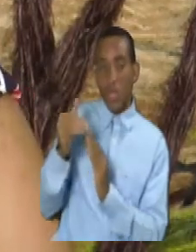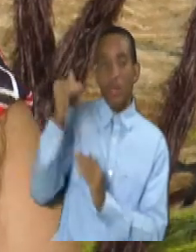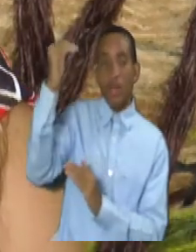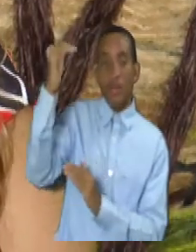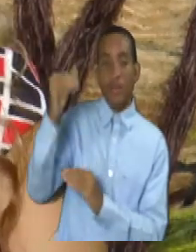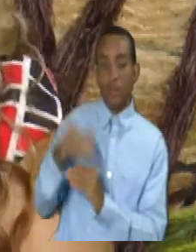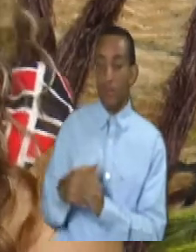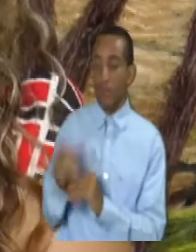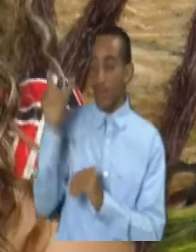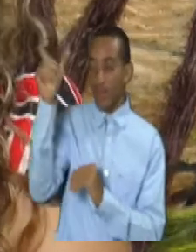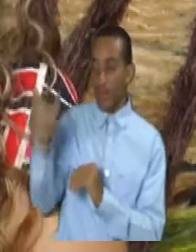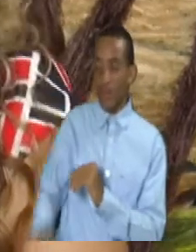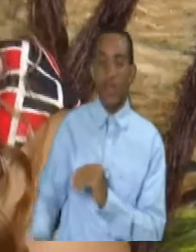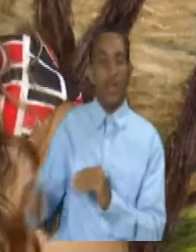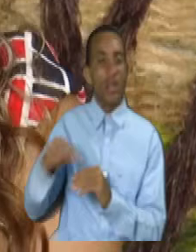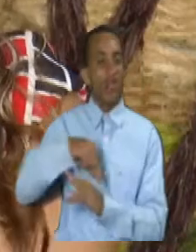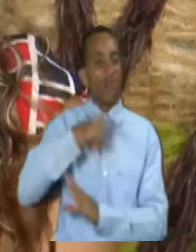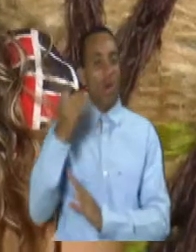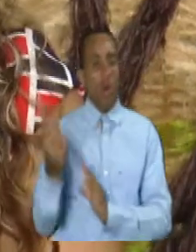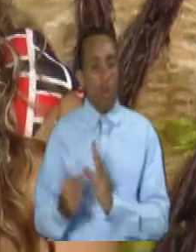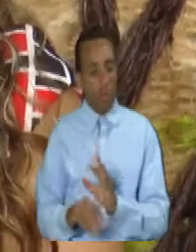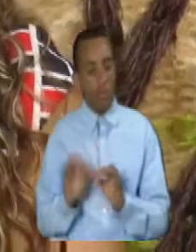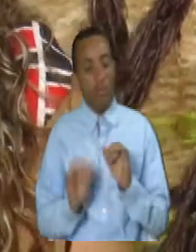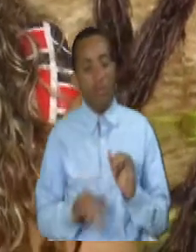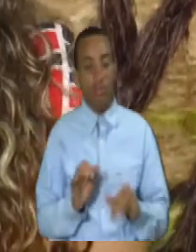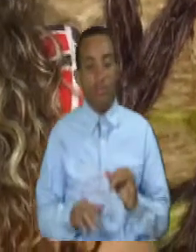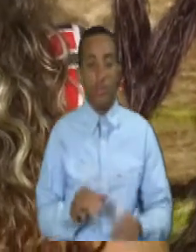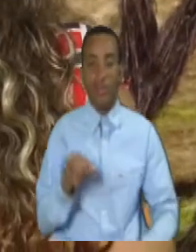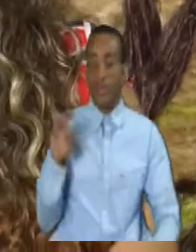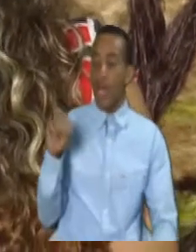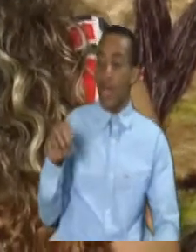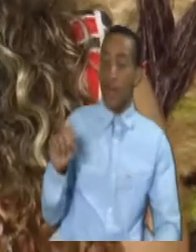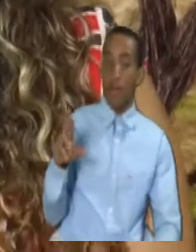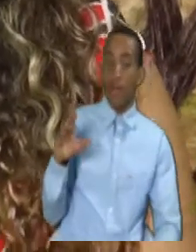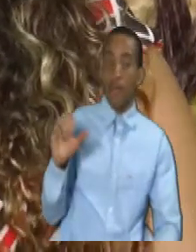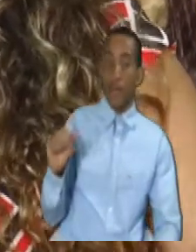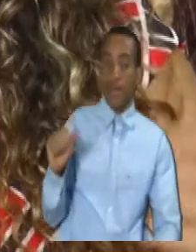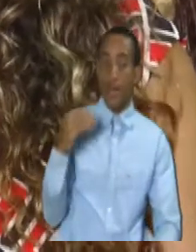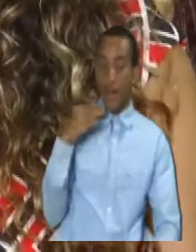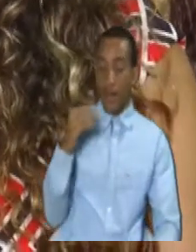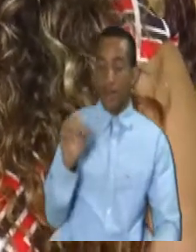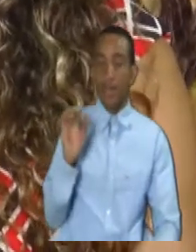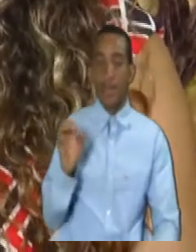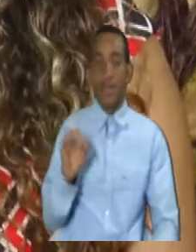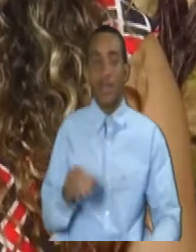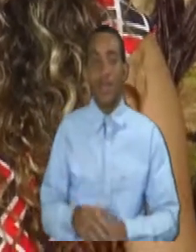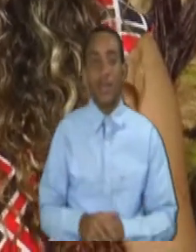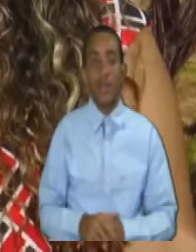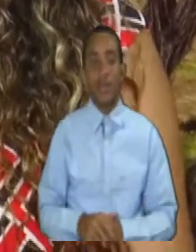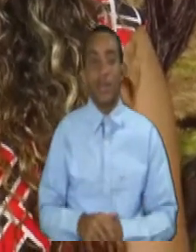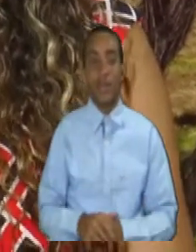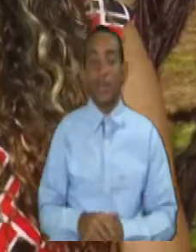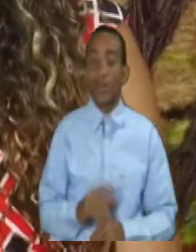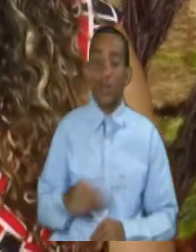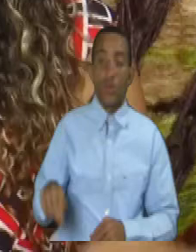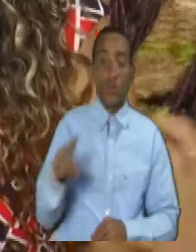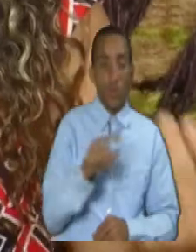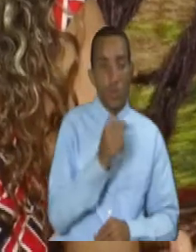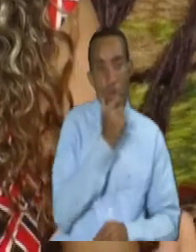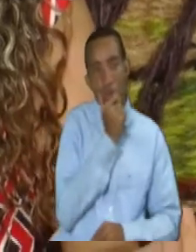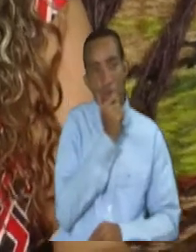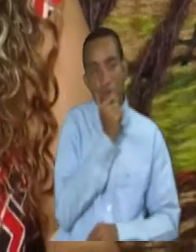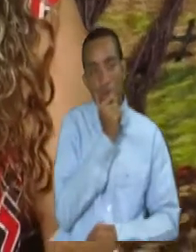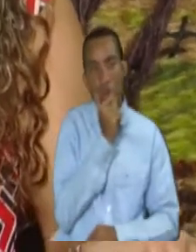persona a tiempo completo aquí en la oficina que es María Cabarcas. Ella cada... pues en la medida que ustedes programen, ella